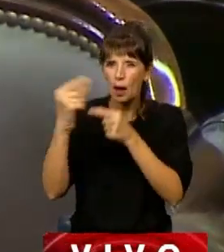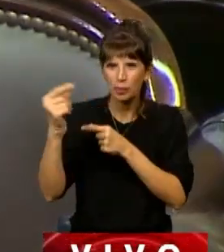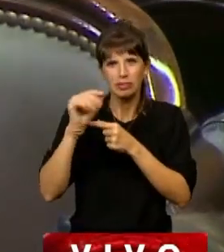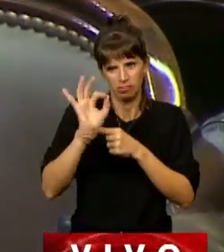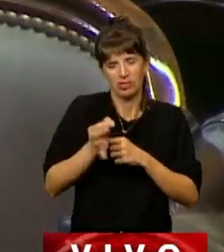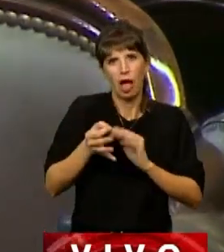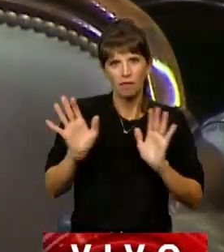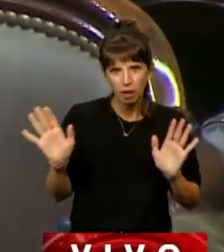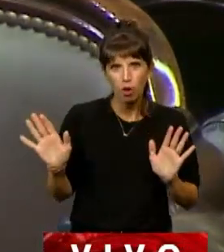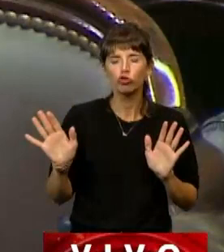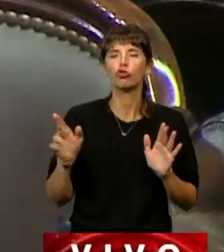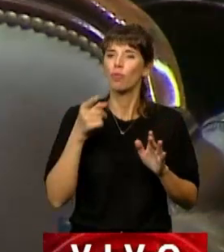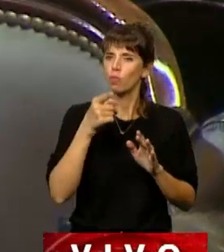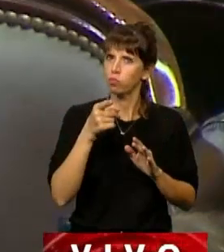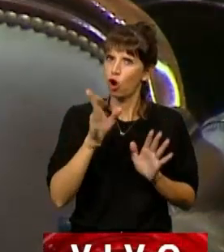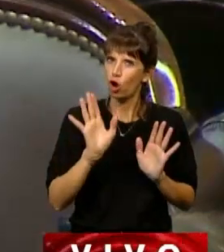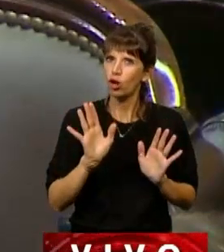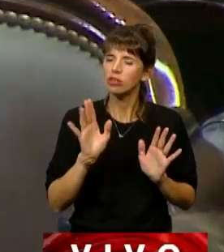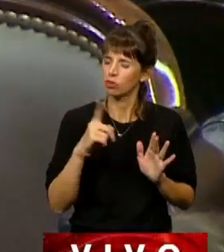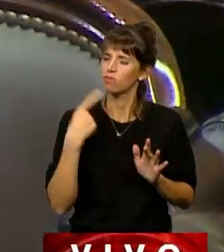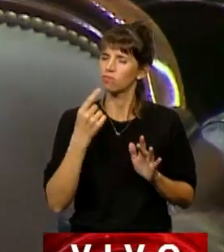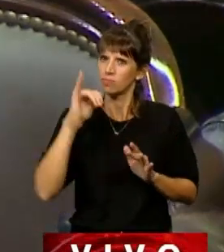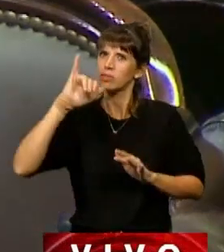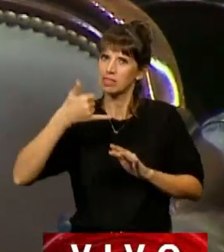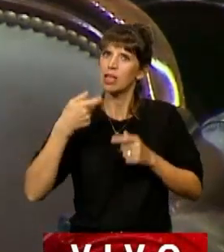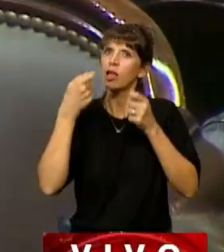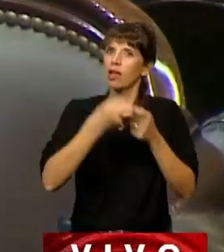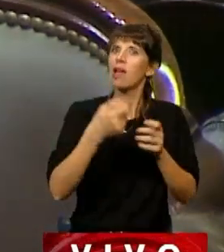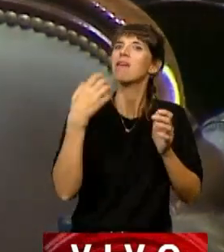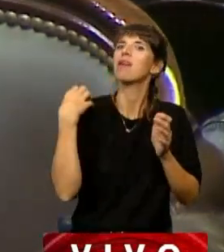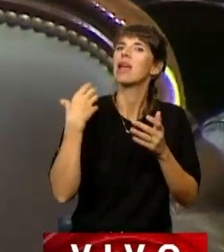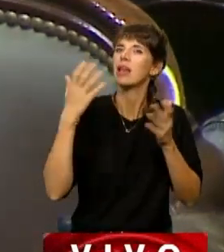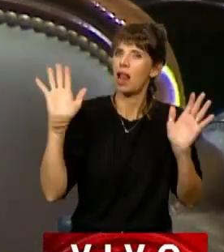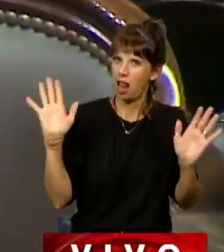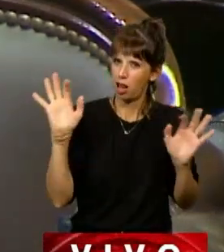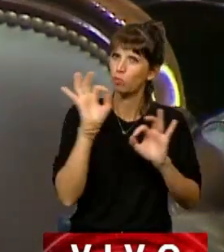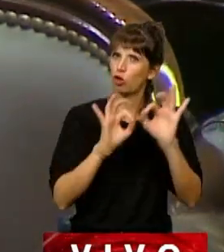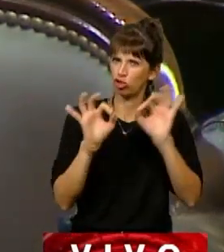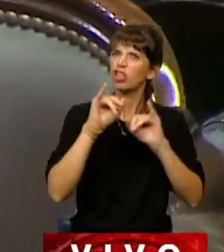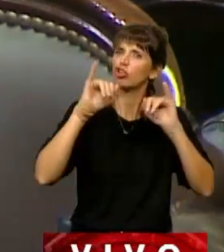señor presidente, que teniendo en cuenta esto, vamos a acompañar a nivel general este